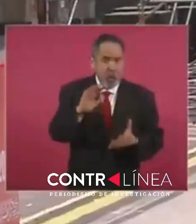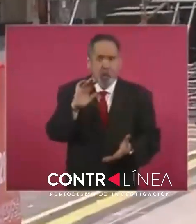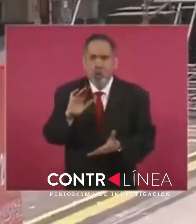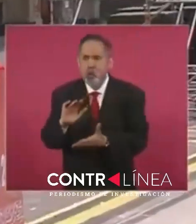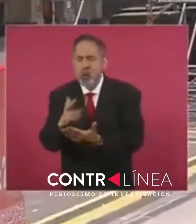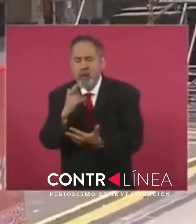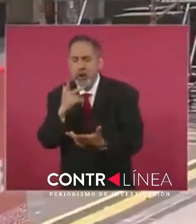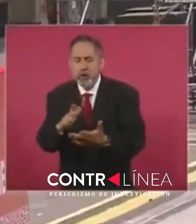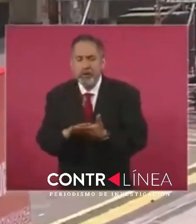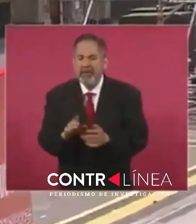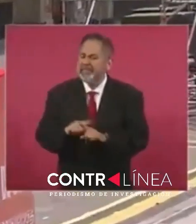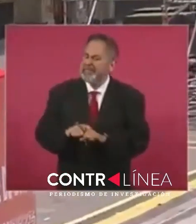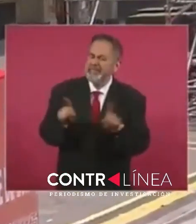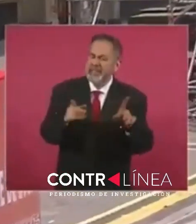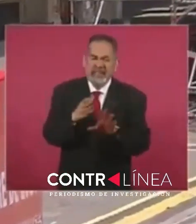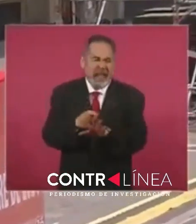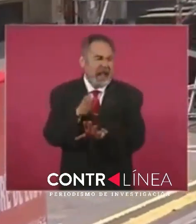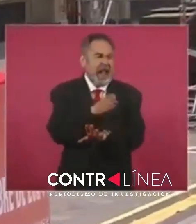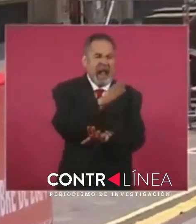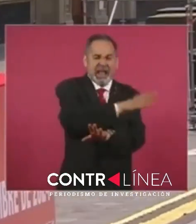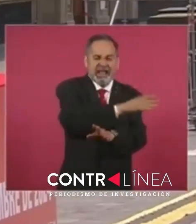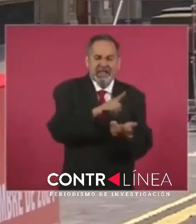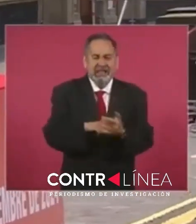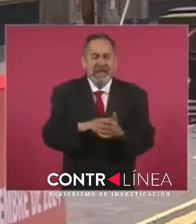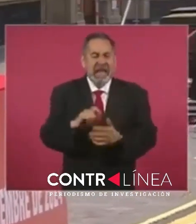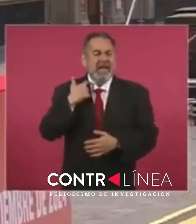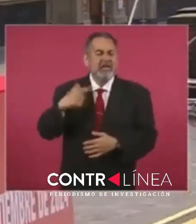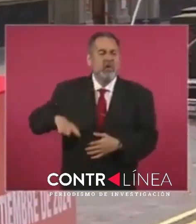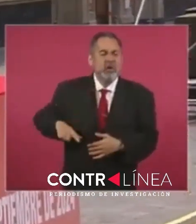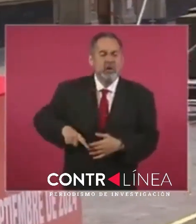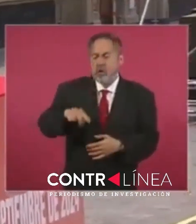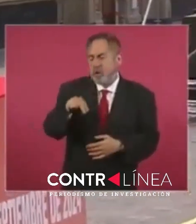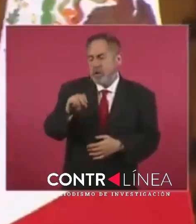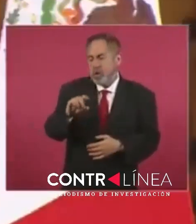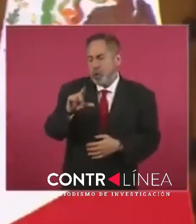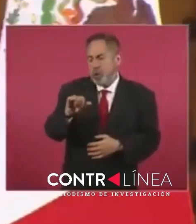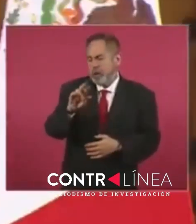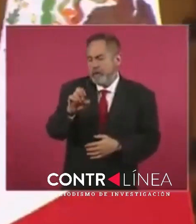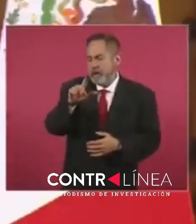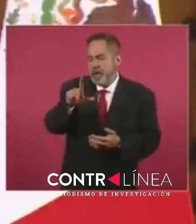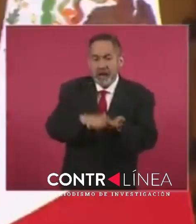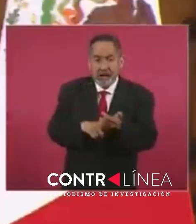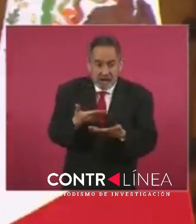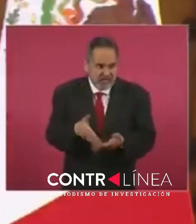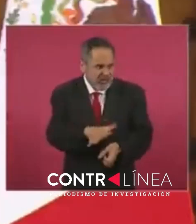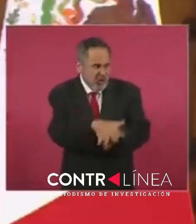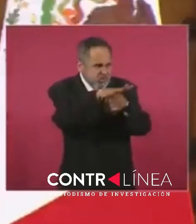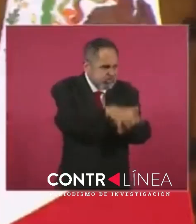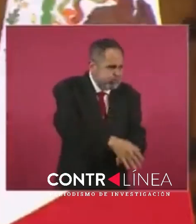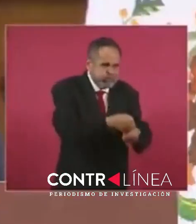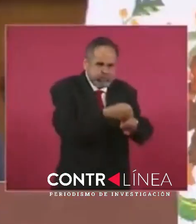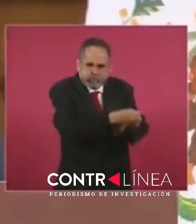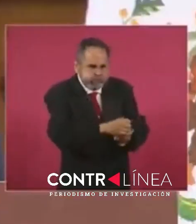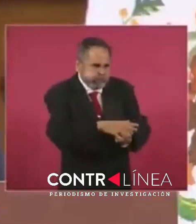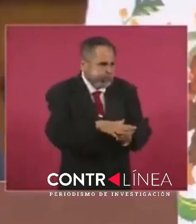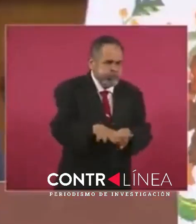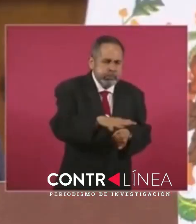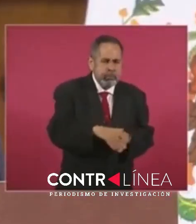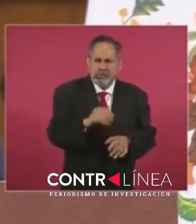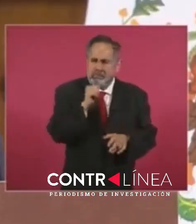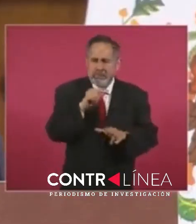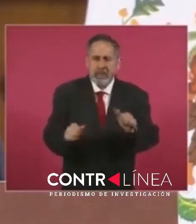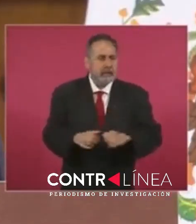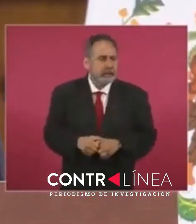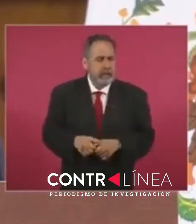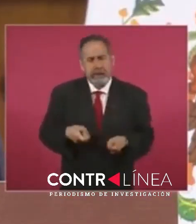A diferencia de lo que sucedía en los gobiernos neoliberales, ahora no se reprime al pueblo, no se